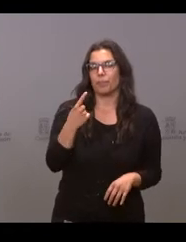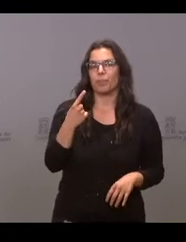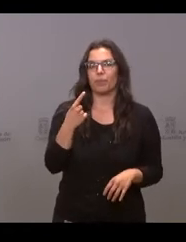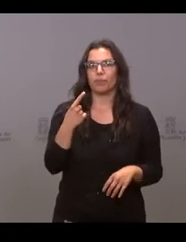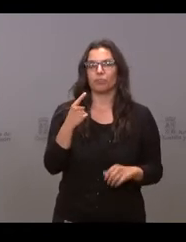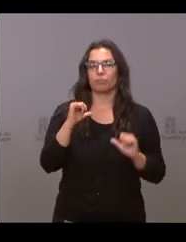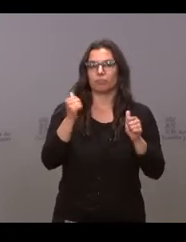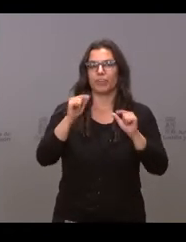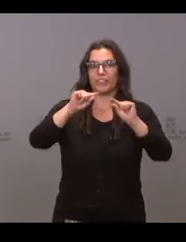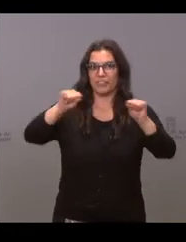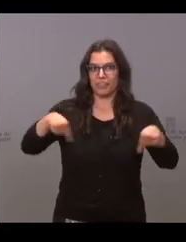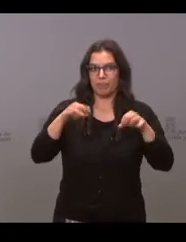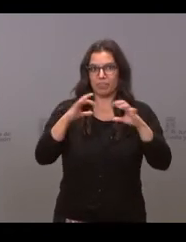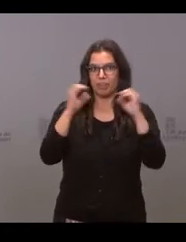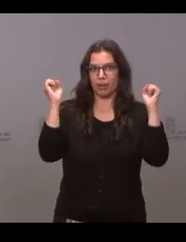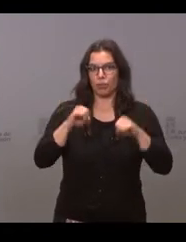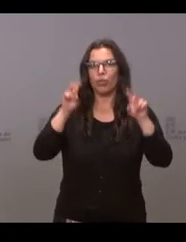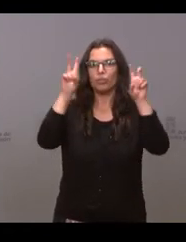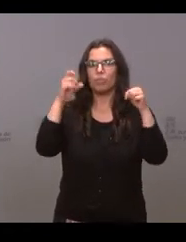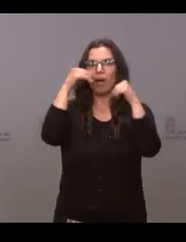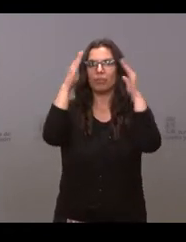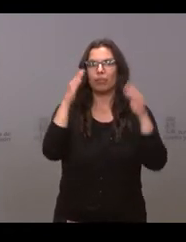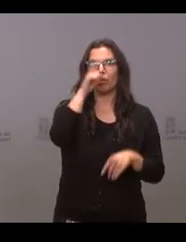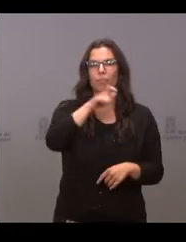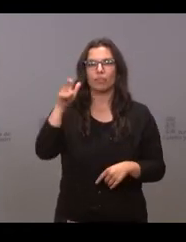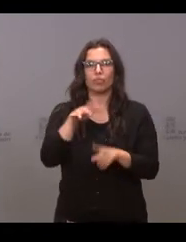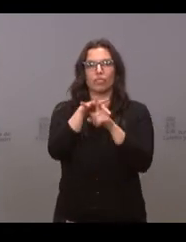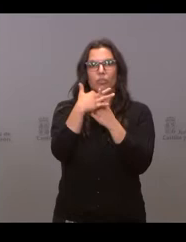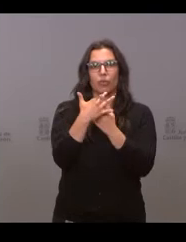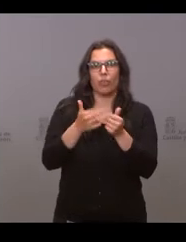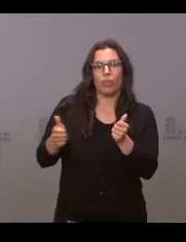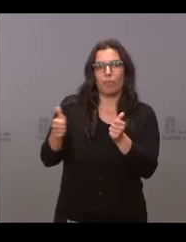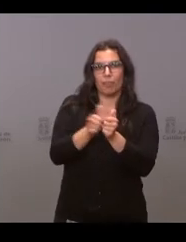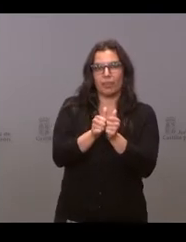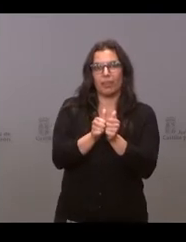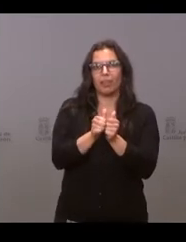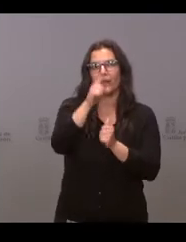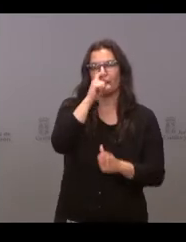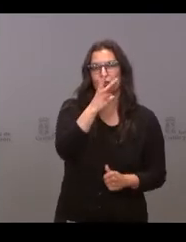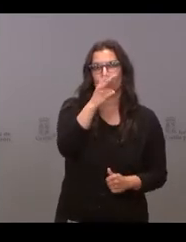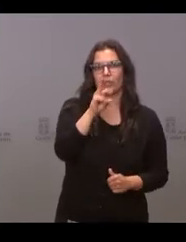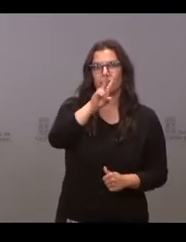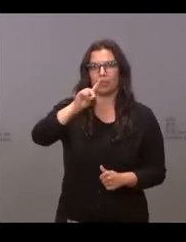procede a la firma del acuerdo en materia de atención a personas en situación de dependencia 2021